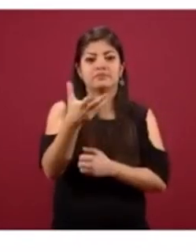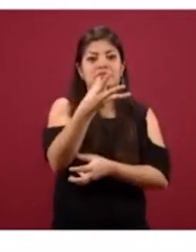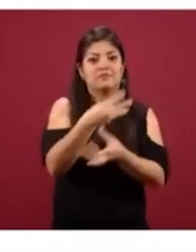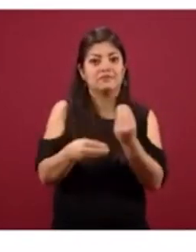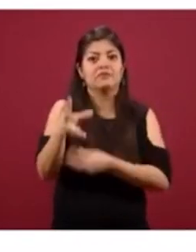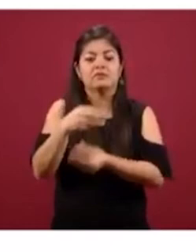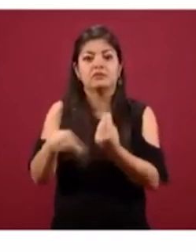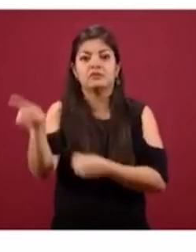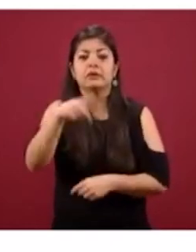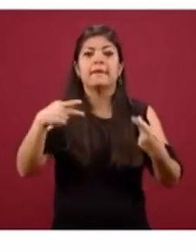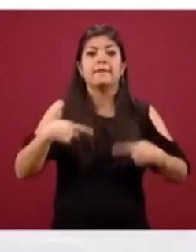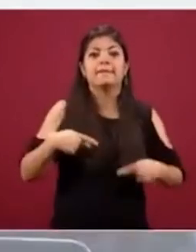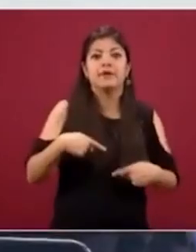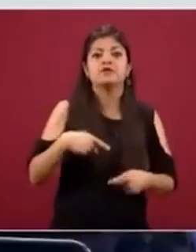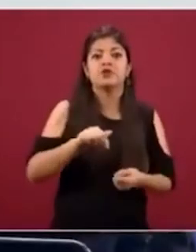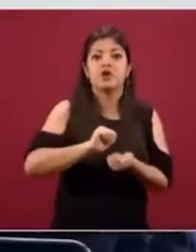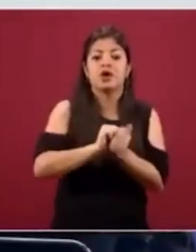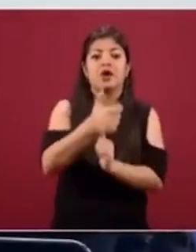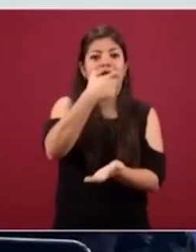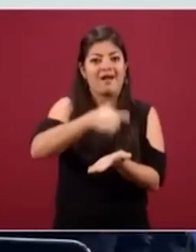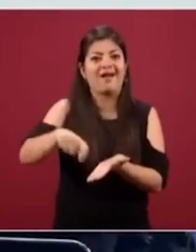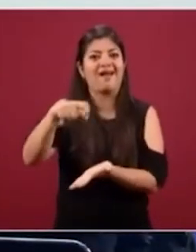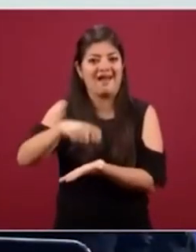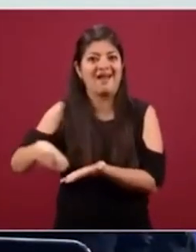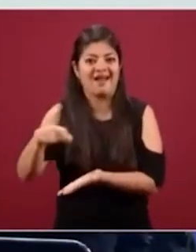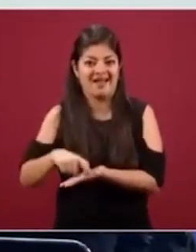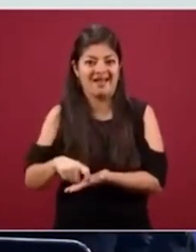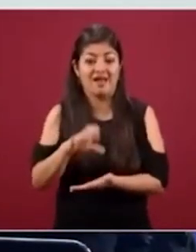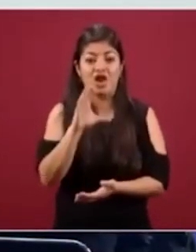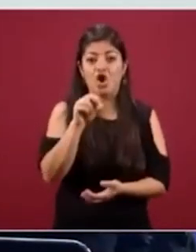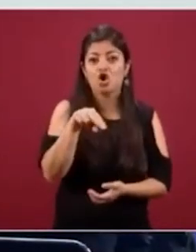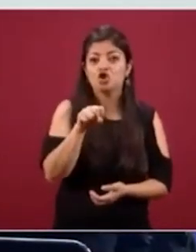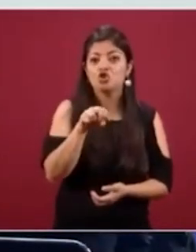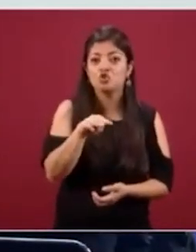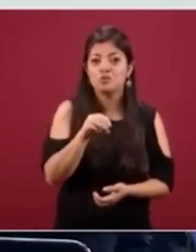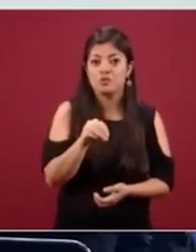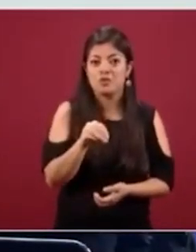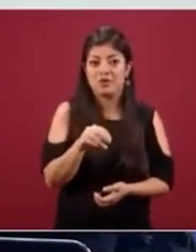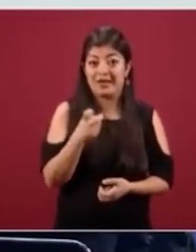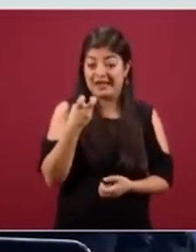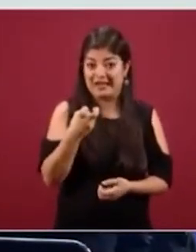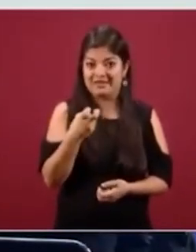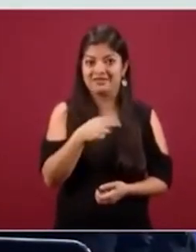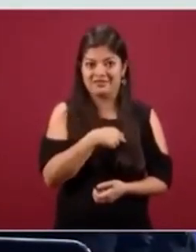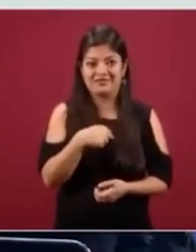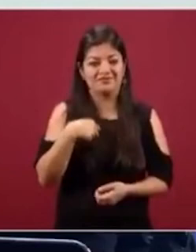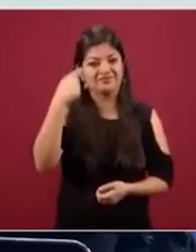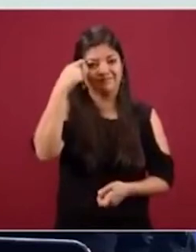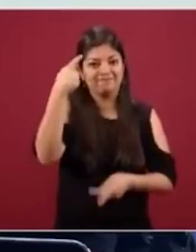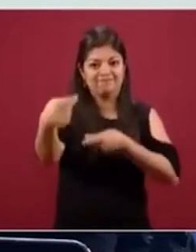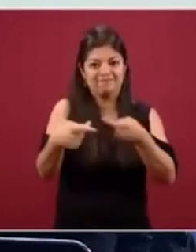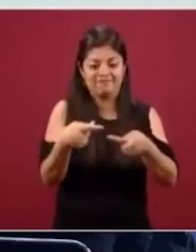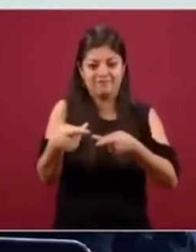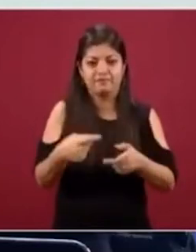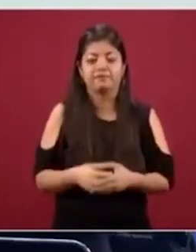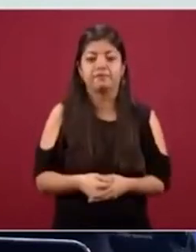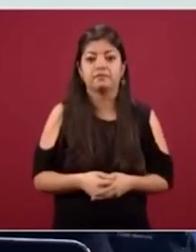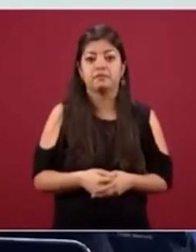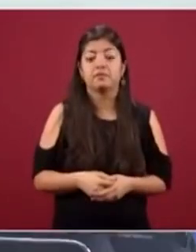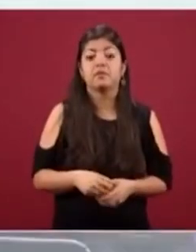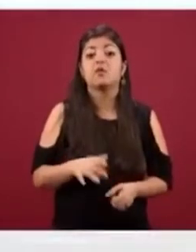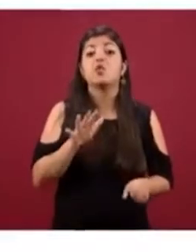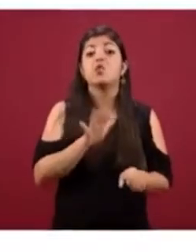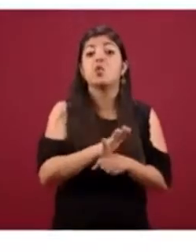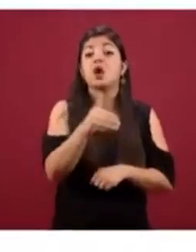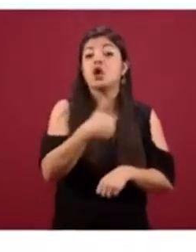consumo y finalmente lograr esa estrategia con de entrada sin endeudar al